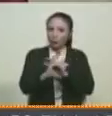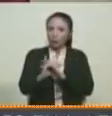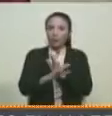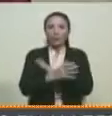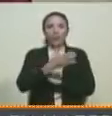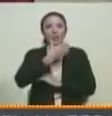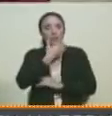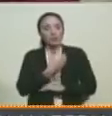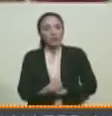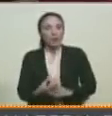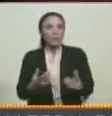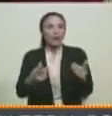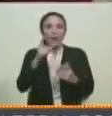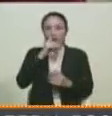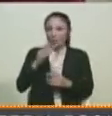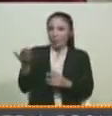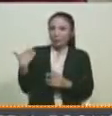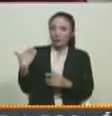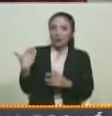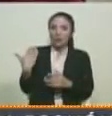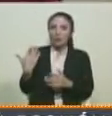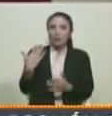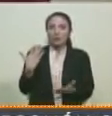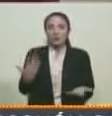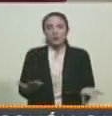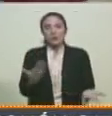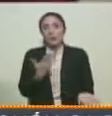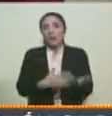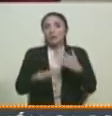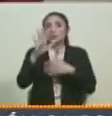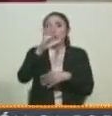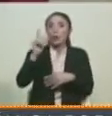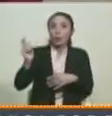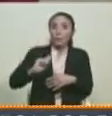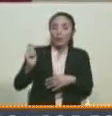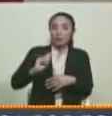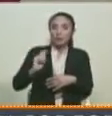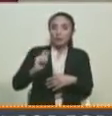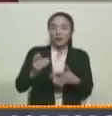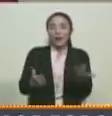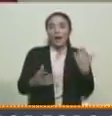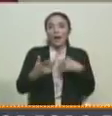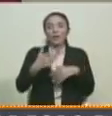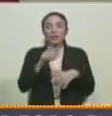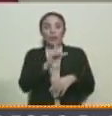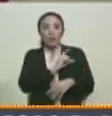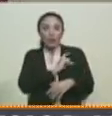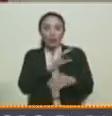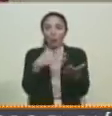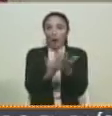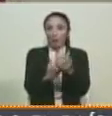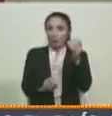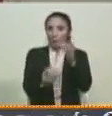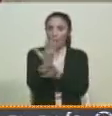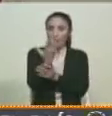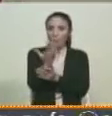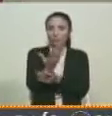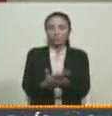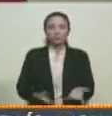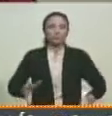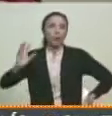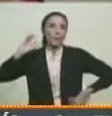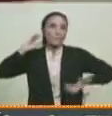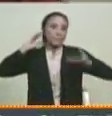diciembre 2017, y prácticamente los 5 meses anteriores, de enero a mayo de este año, la